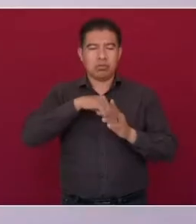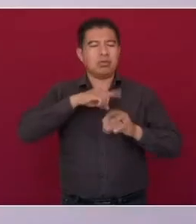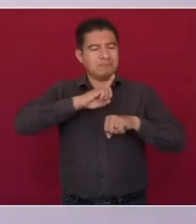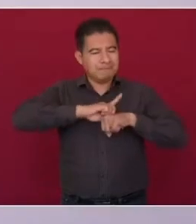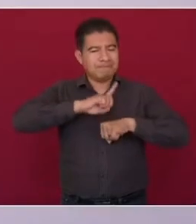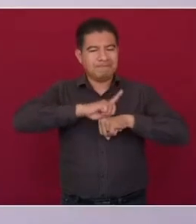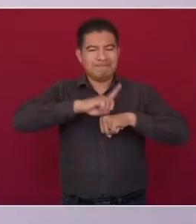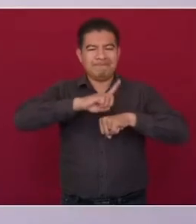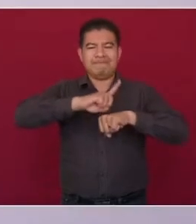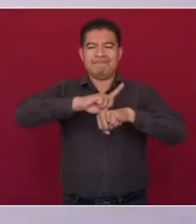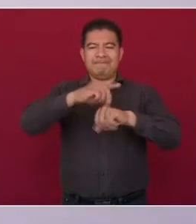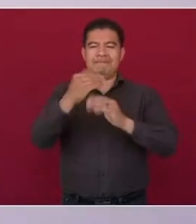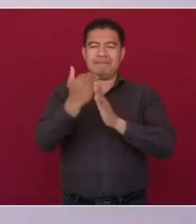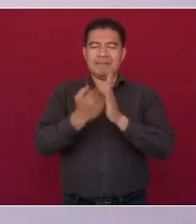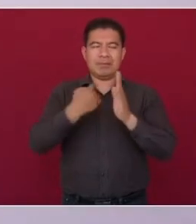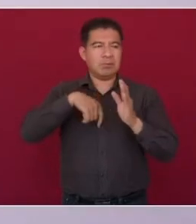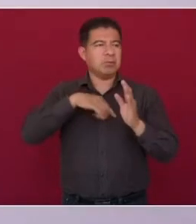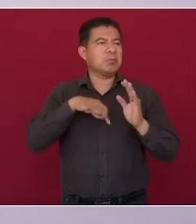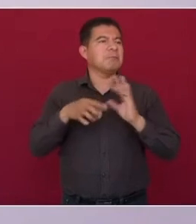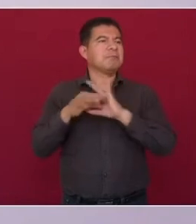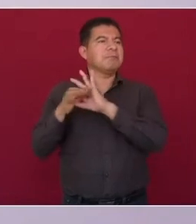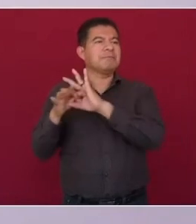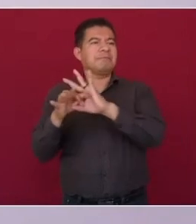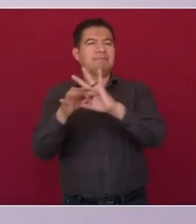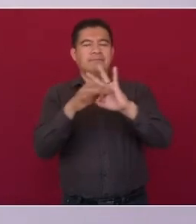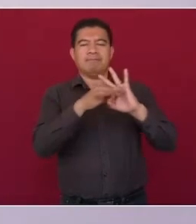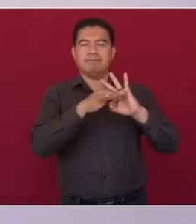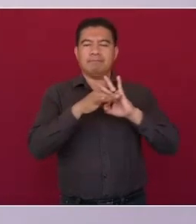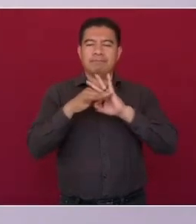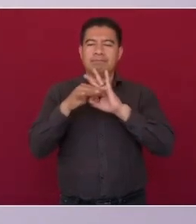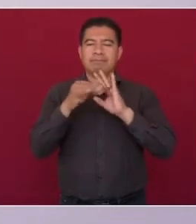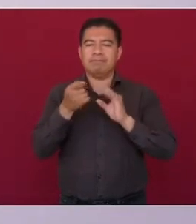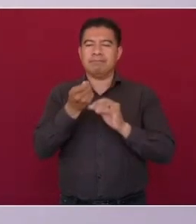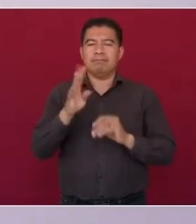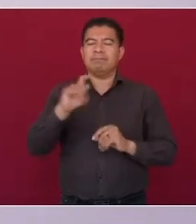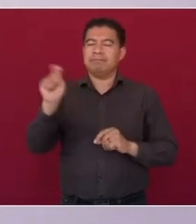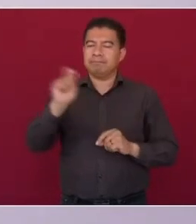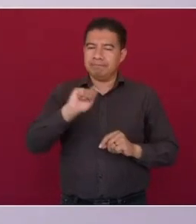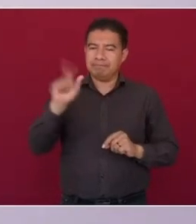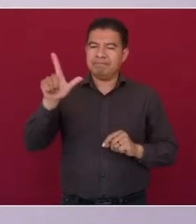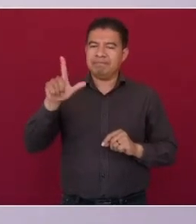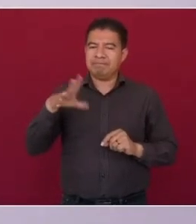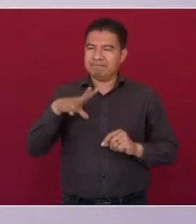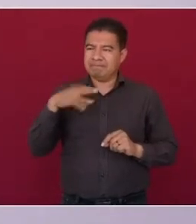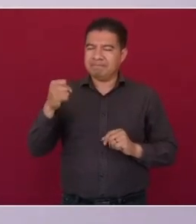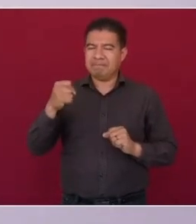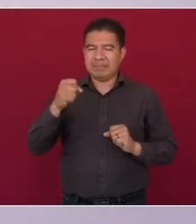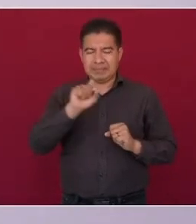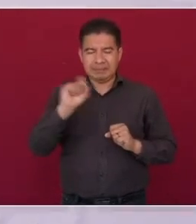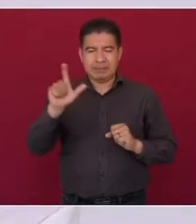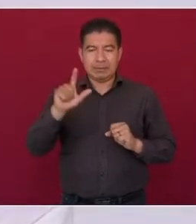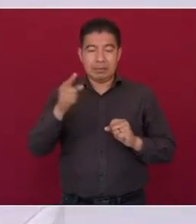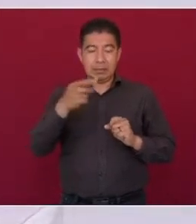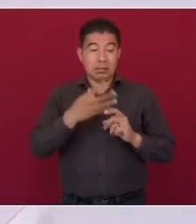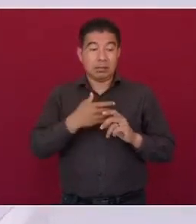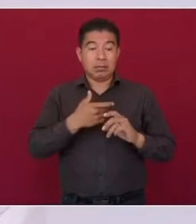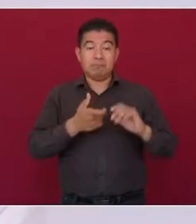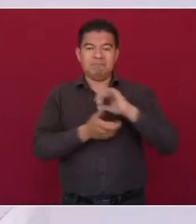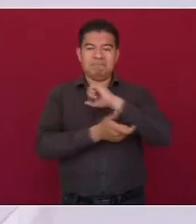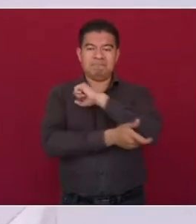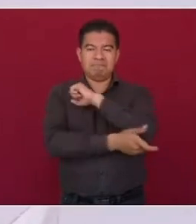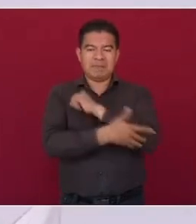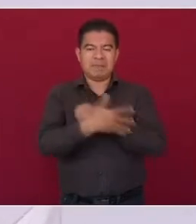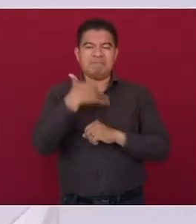días, estamos unidos, hay profesionalismo, no se permite la corrupción ni la